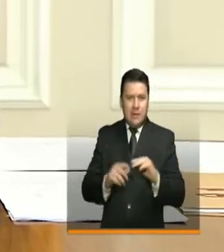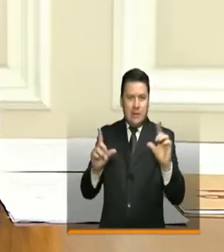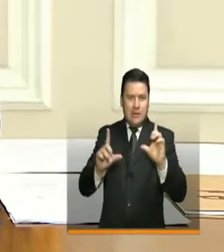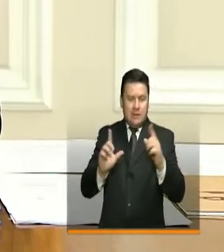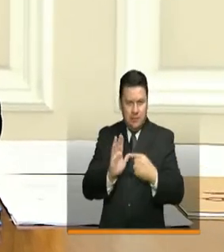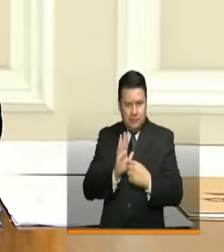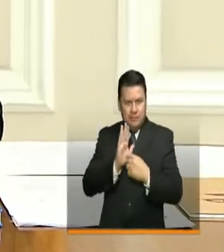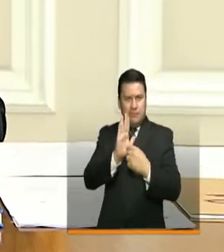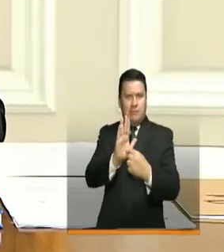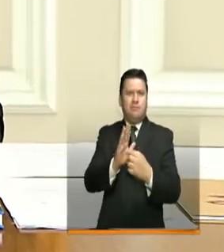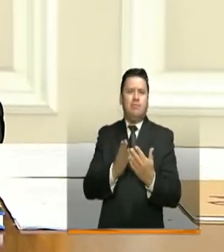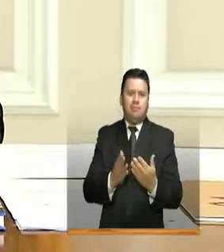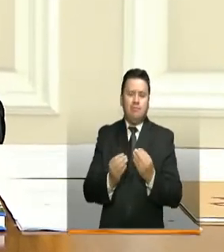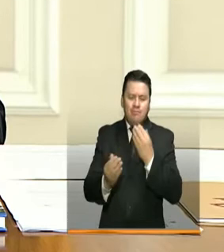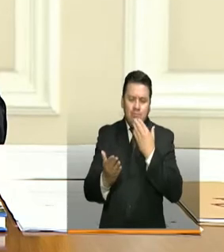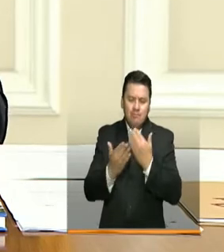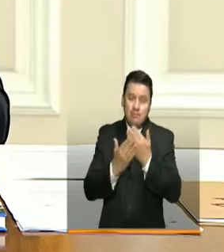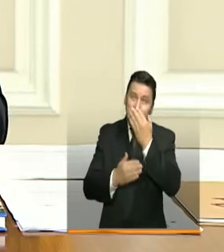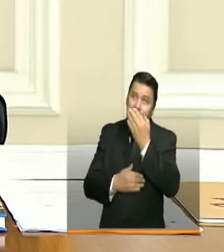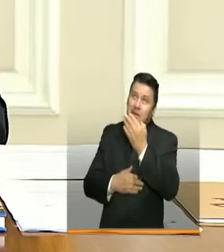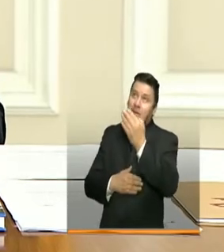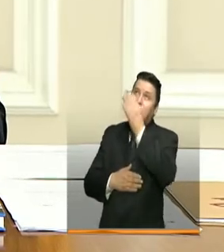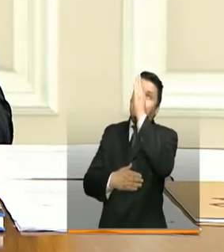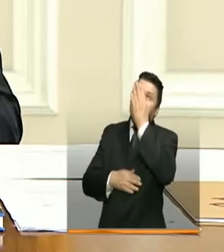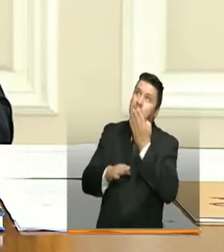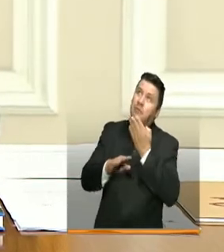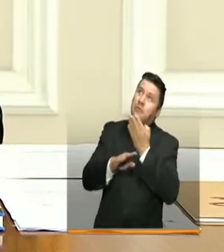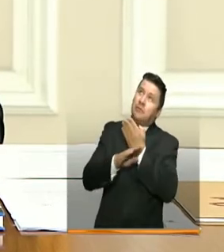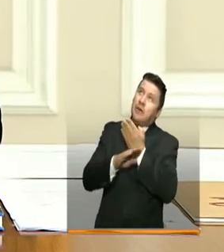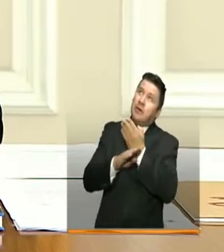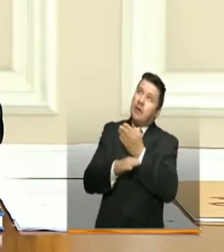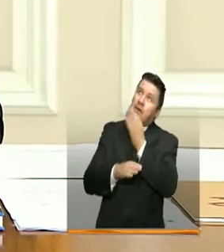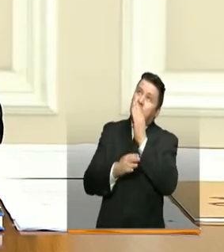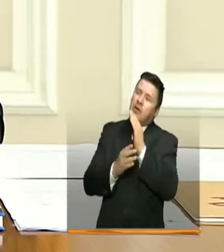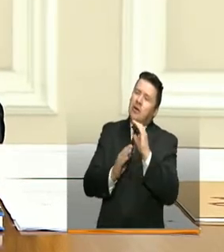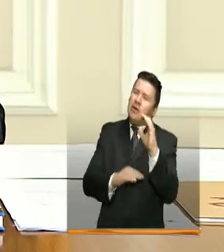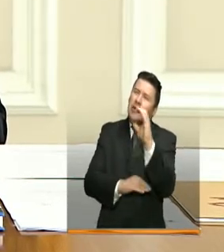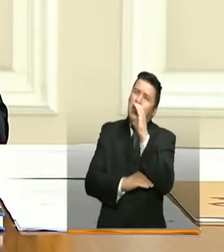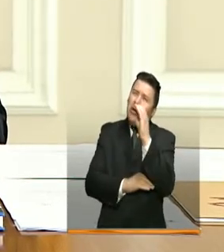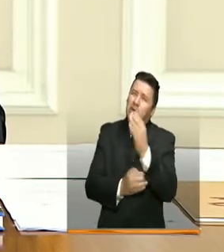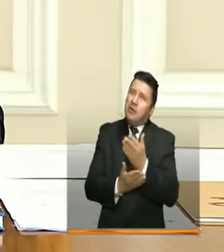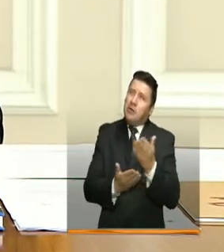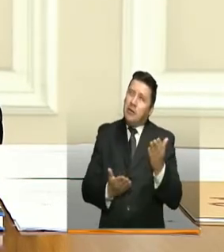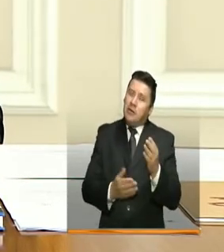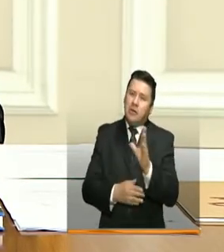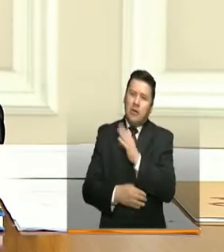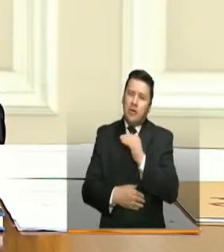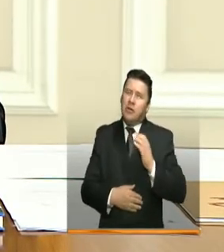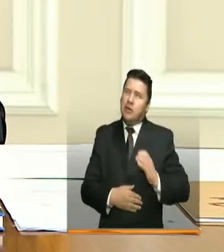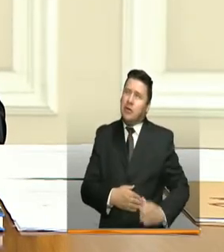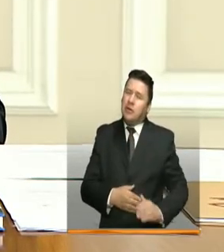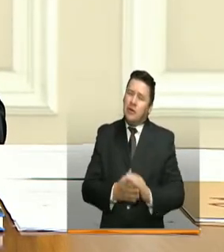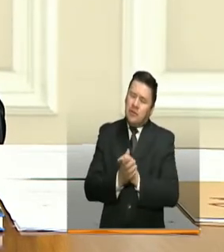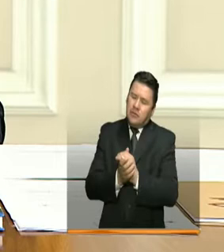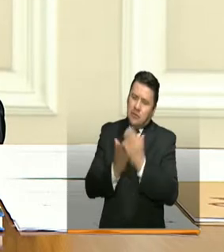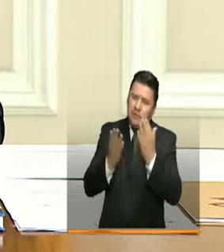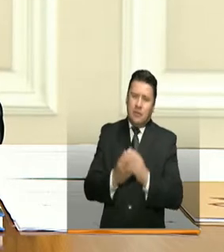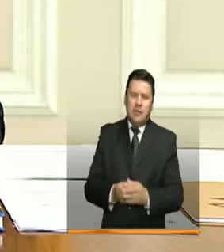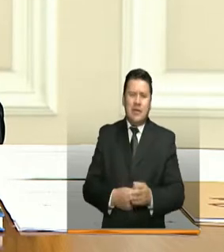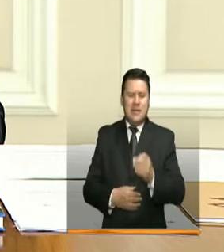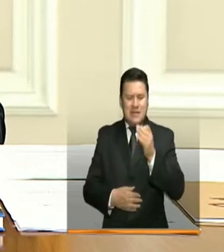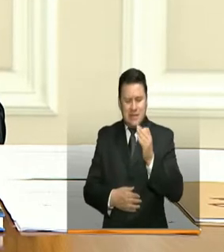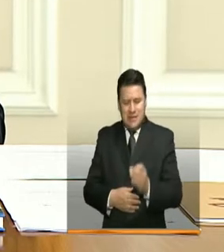programa dándole gracias a Dios y pidiéndole a Dios por Colombia y por todos los ciudadanos.